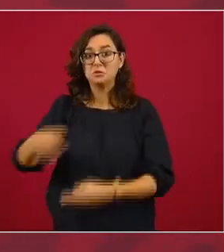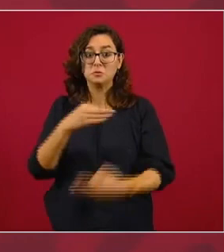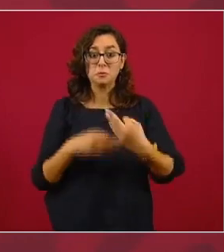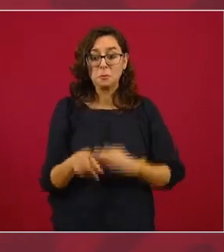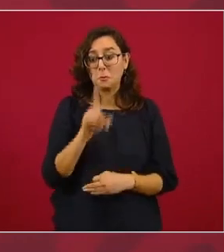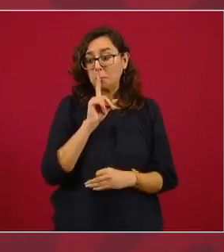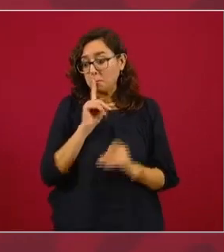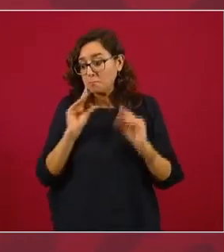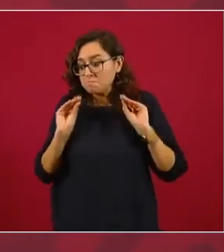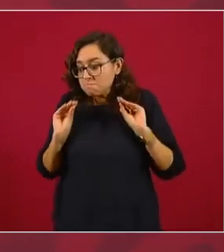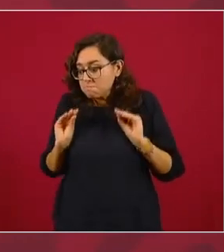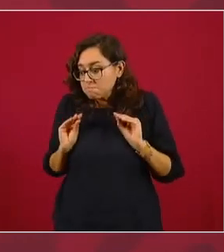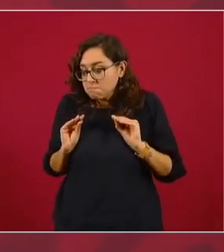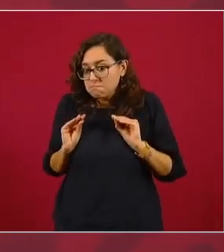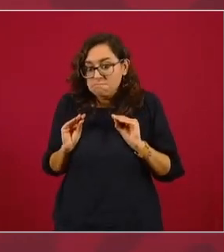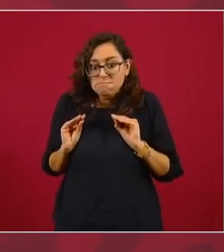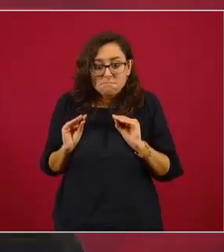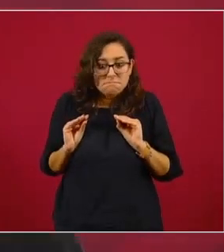de